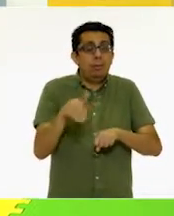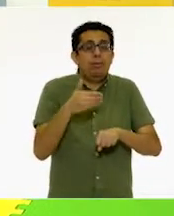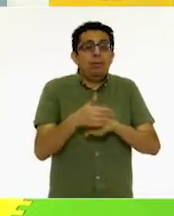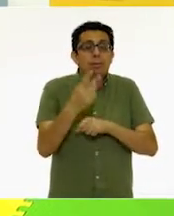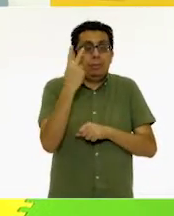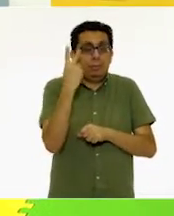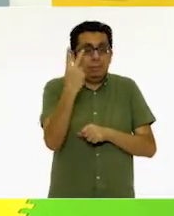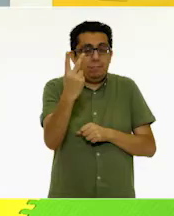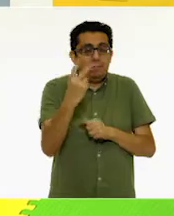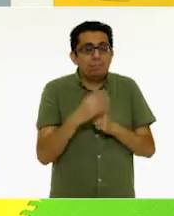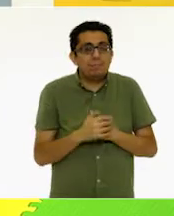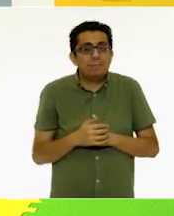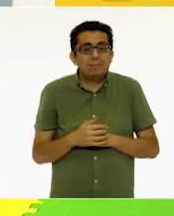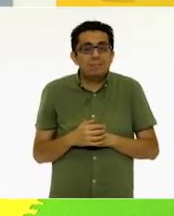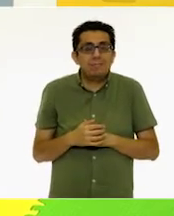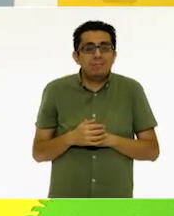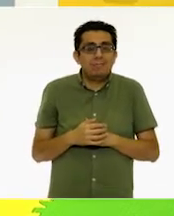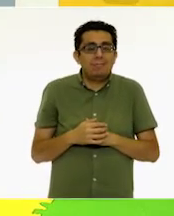2.